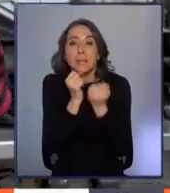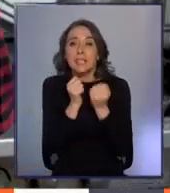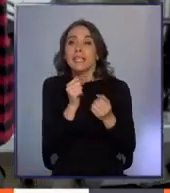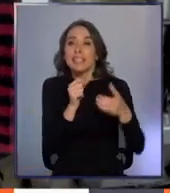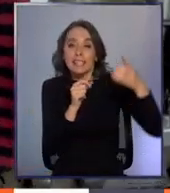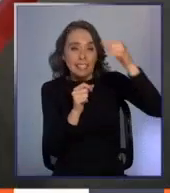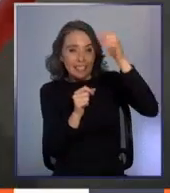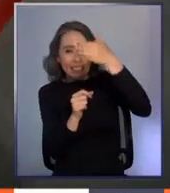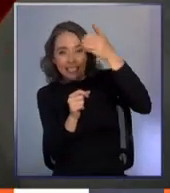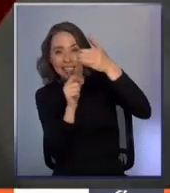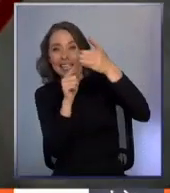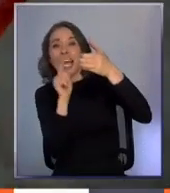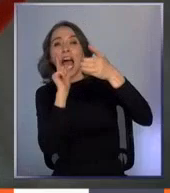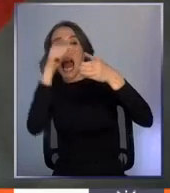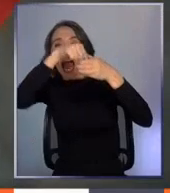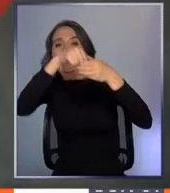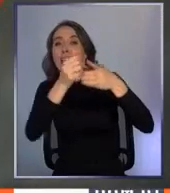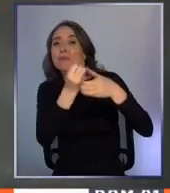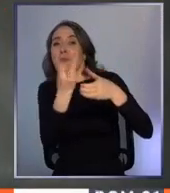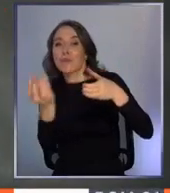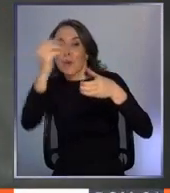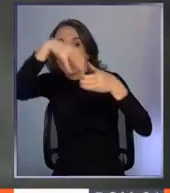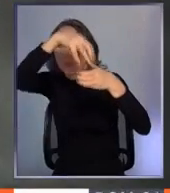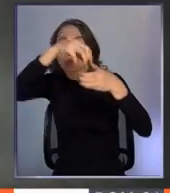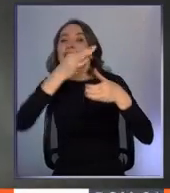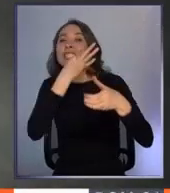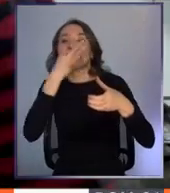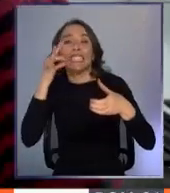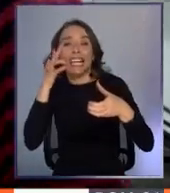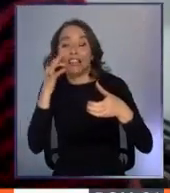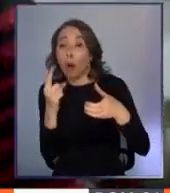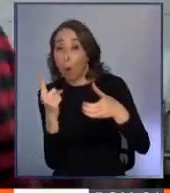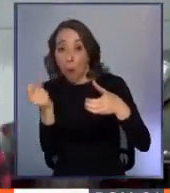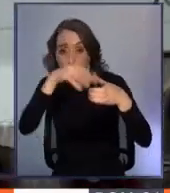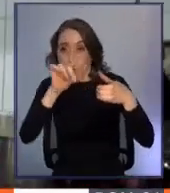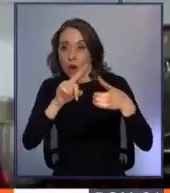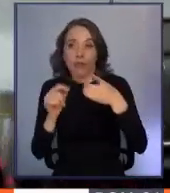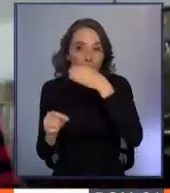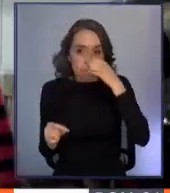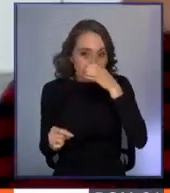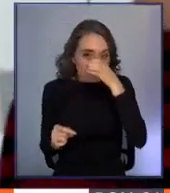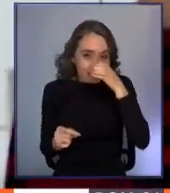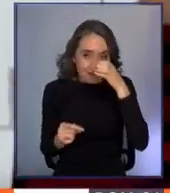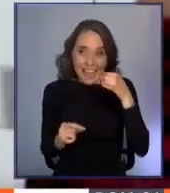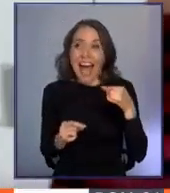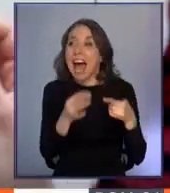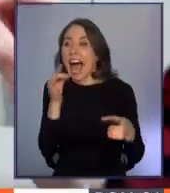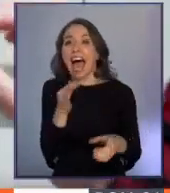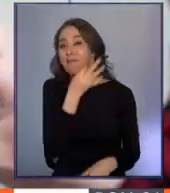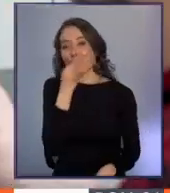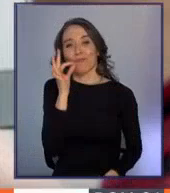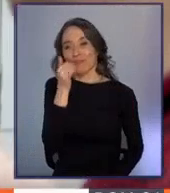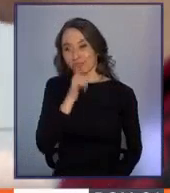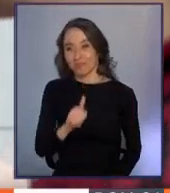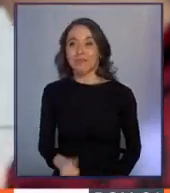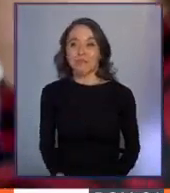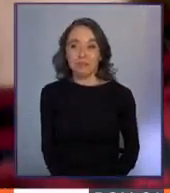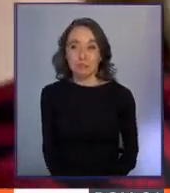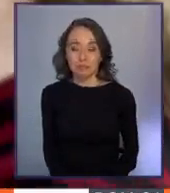sí, claramente hay varios secretos aquí, ¿eh? Hay más de un secreto ahí. Huele a aderezo allá.